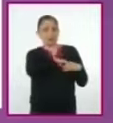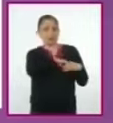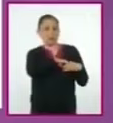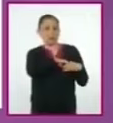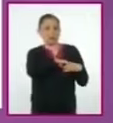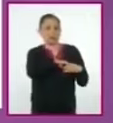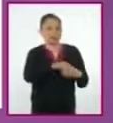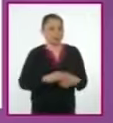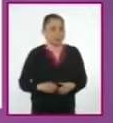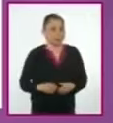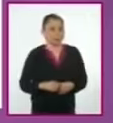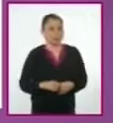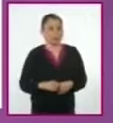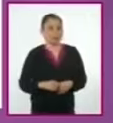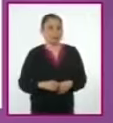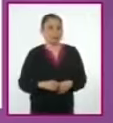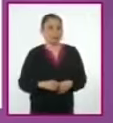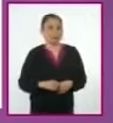camisa.